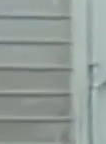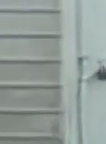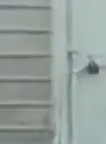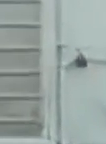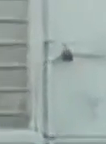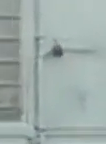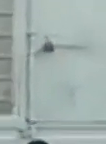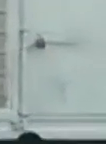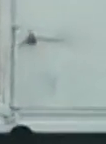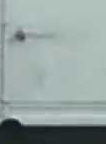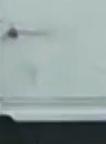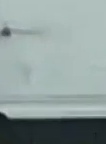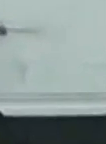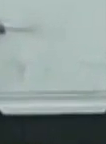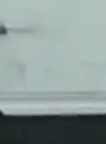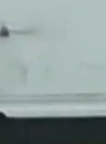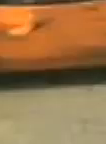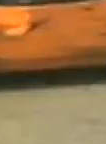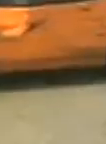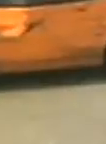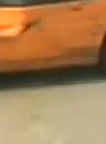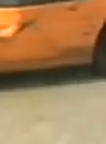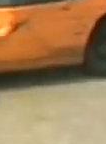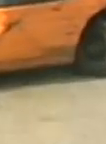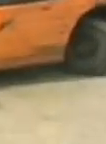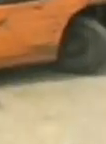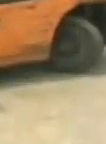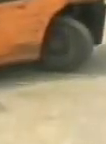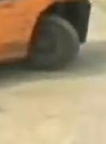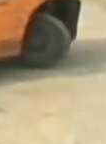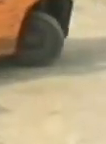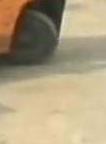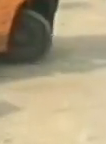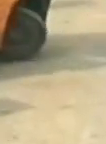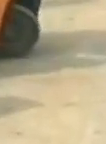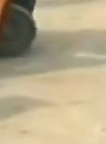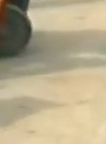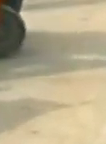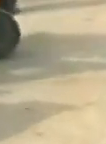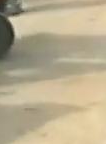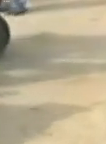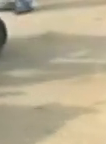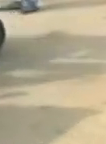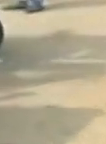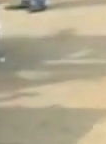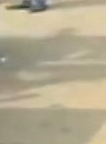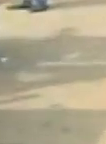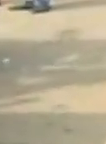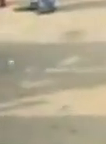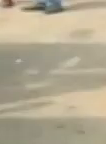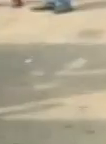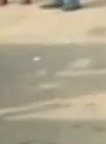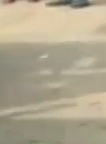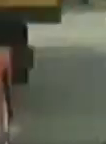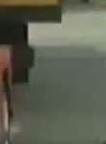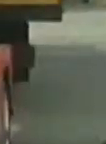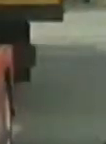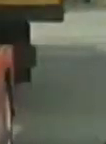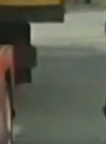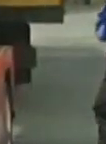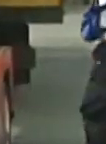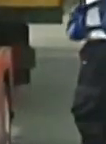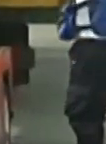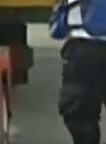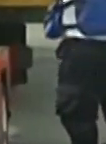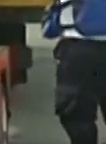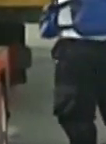en el Sistema Público Nacional de Salud en una mesa de trabajo conjunta entre la Cruz Roja y el Ministerio del Poder Popular para la Salud, para el acompañamiento y